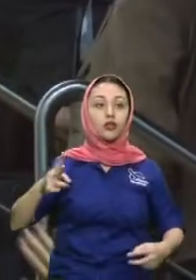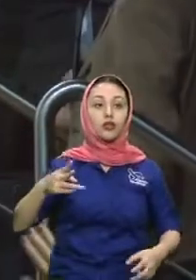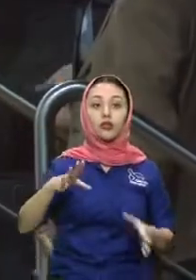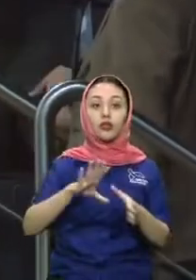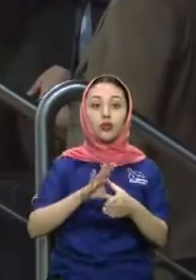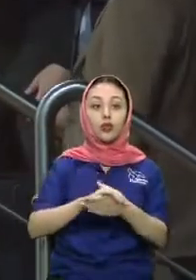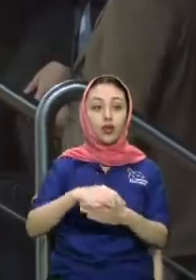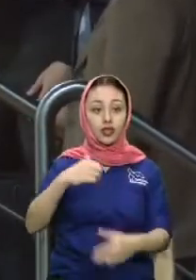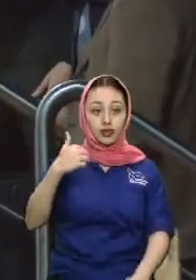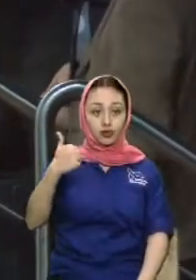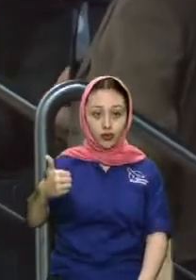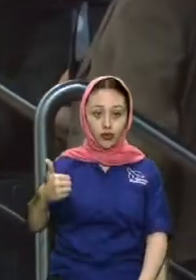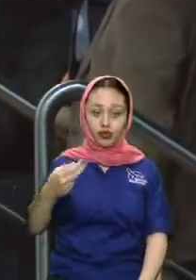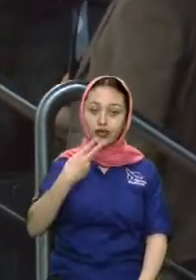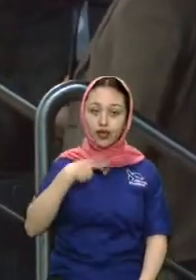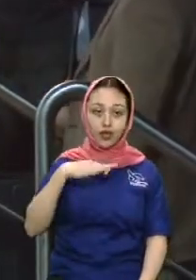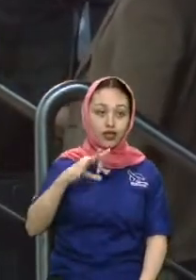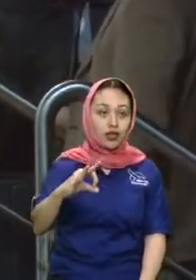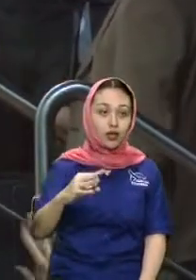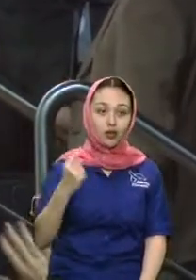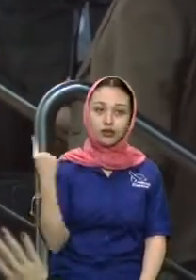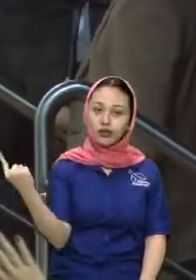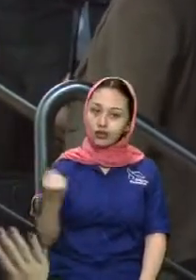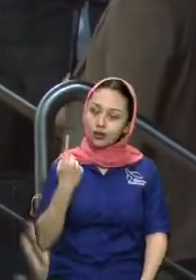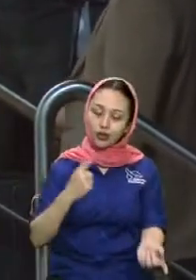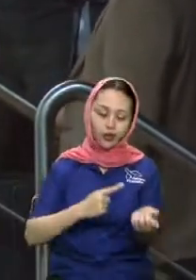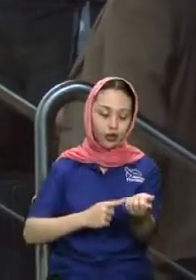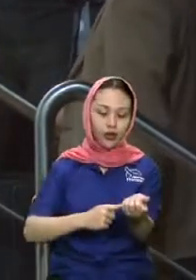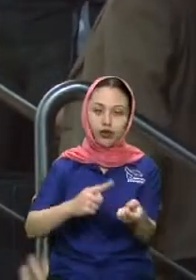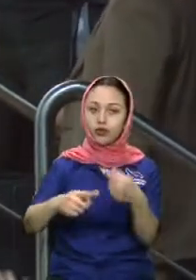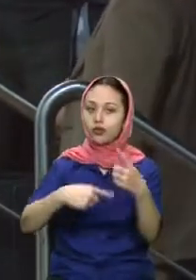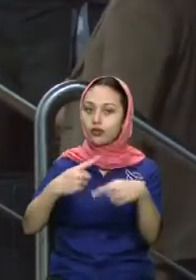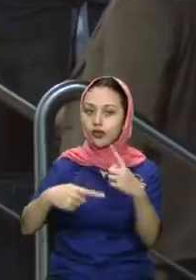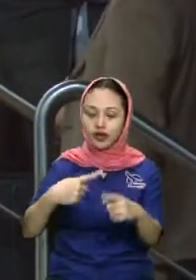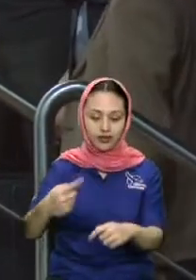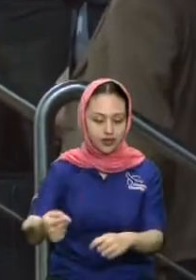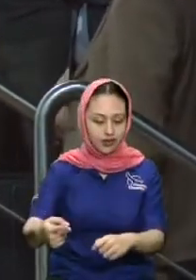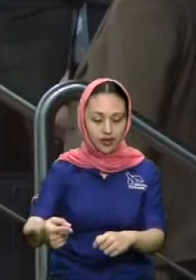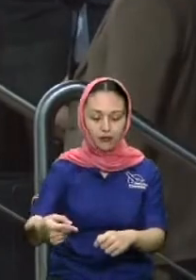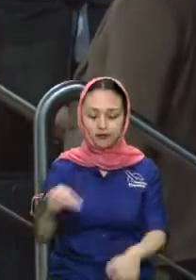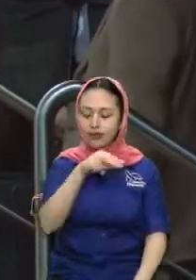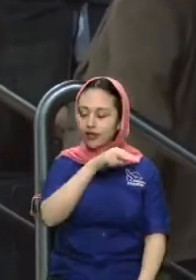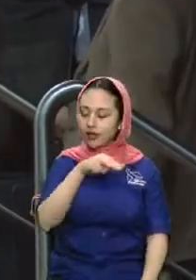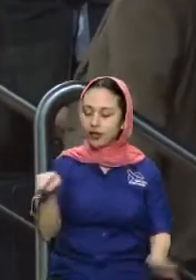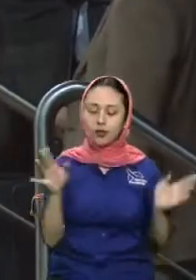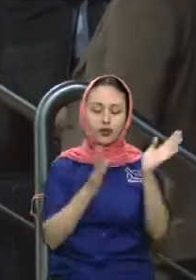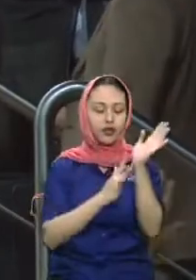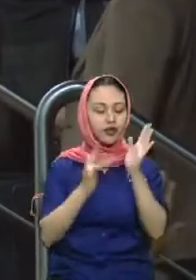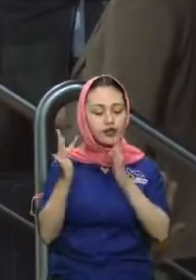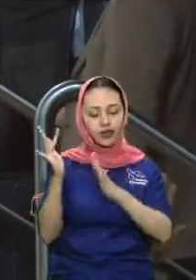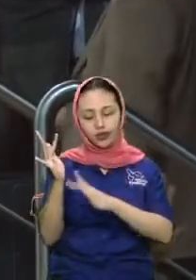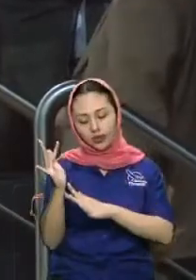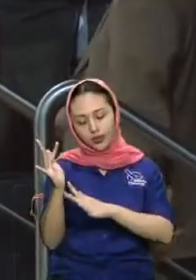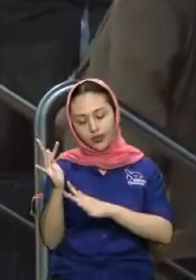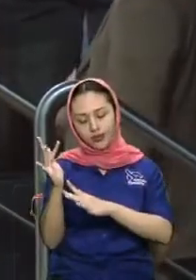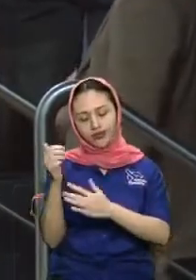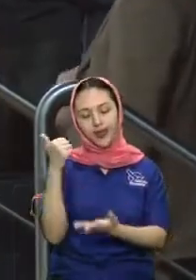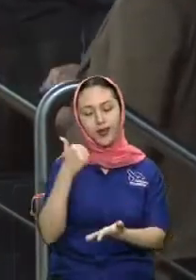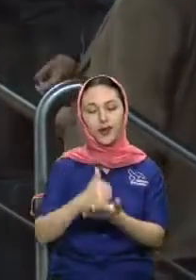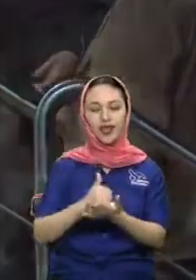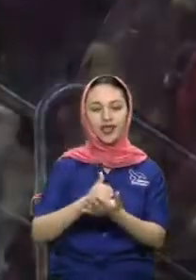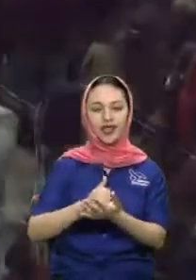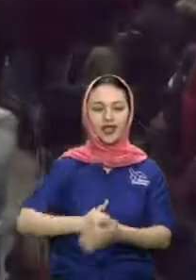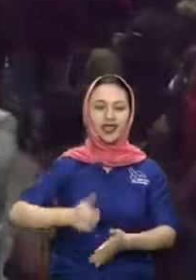hijos y todos sus descendientes biológicos y espirituales, Padre, en el nombre de Jesús.